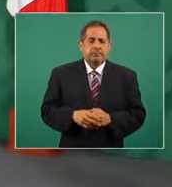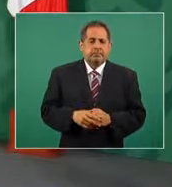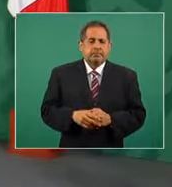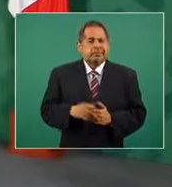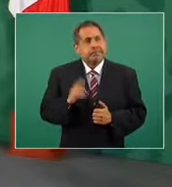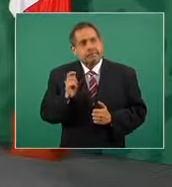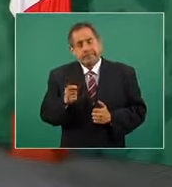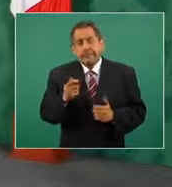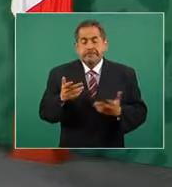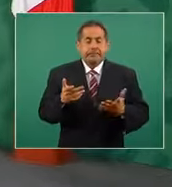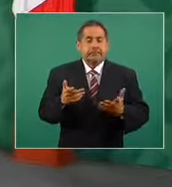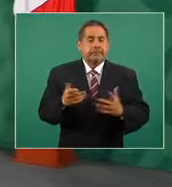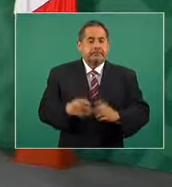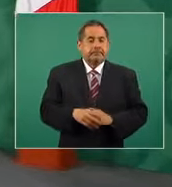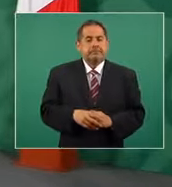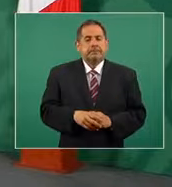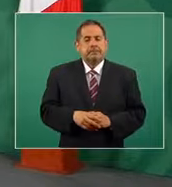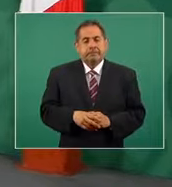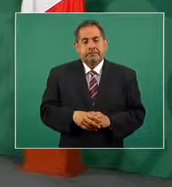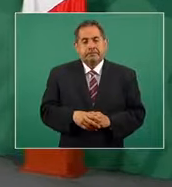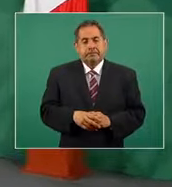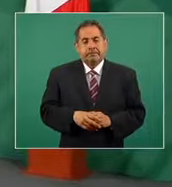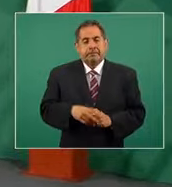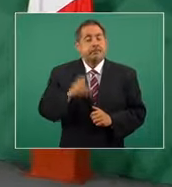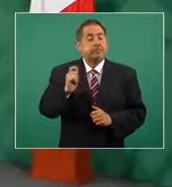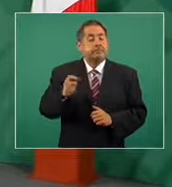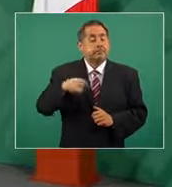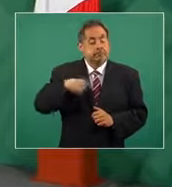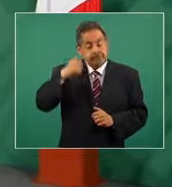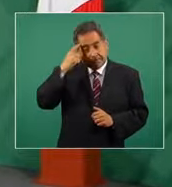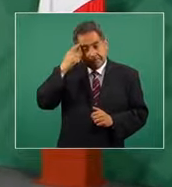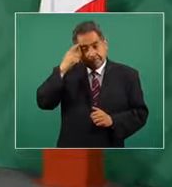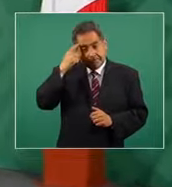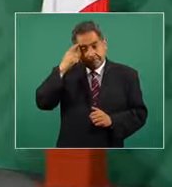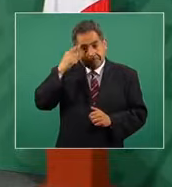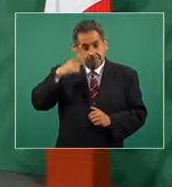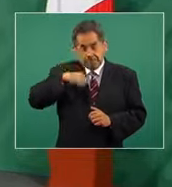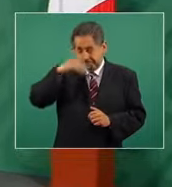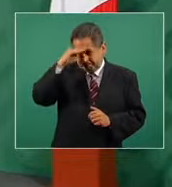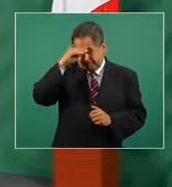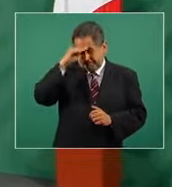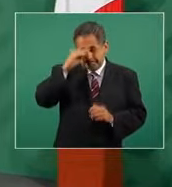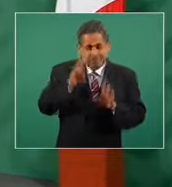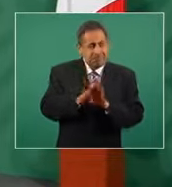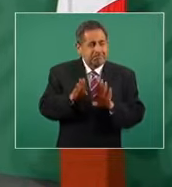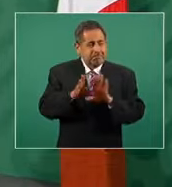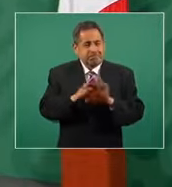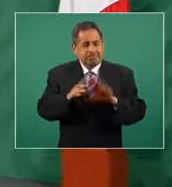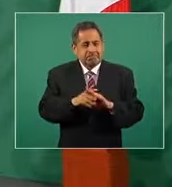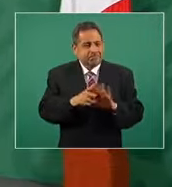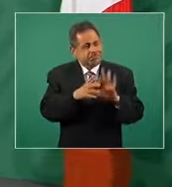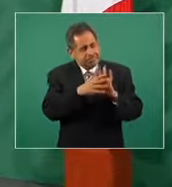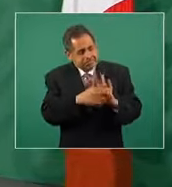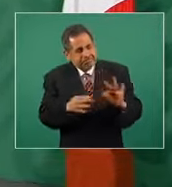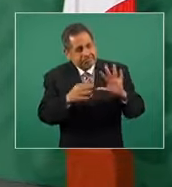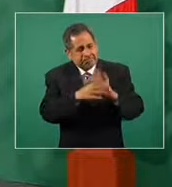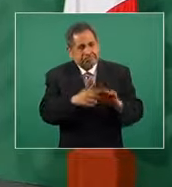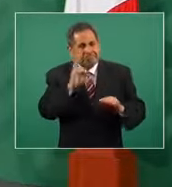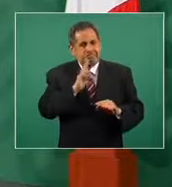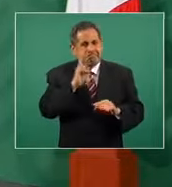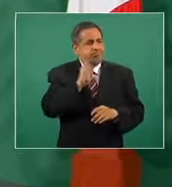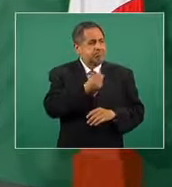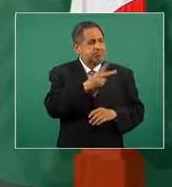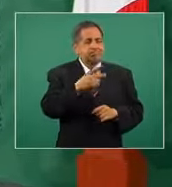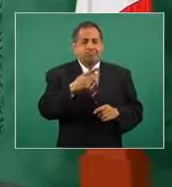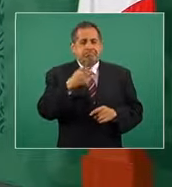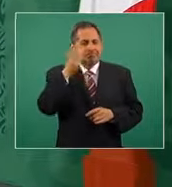Tan es así que estoy buscando convencer a